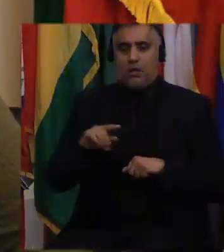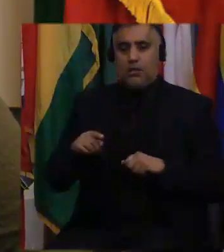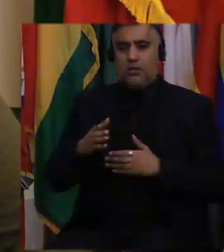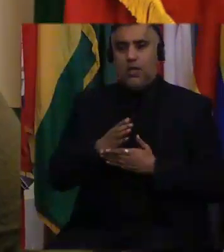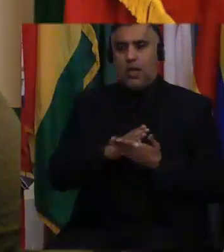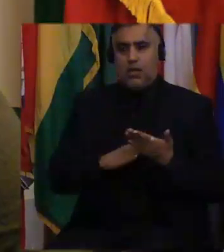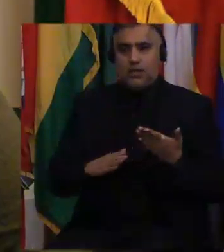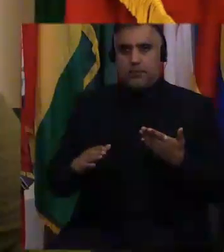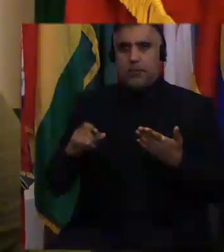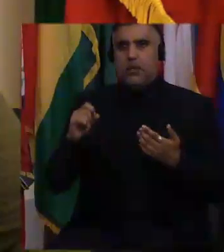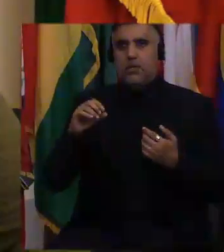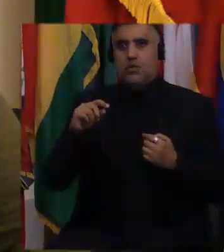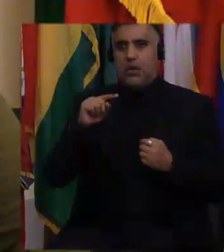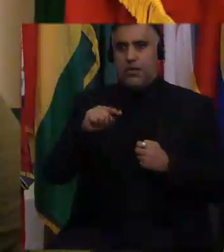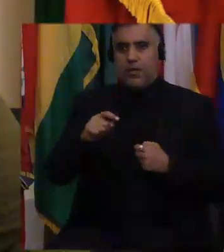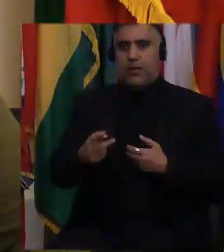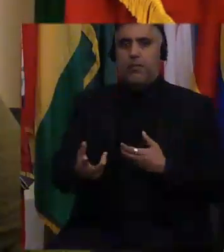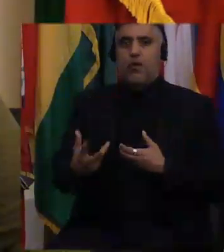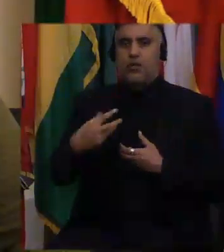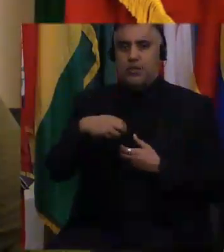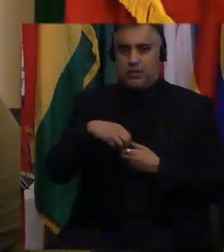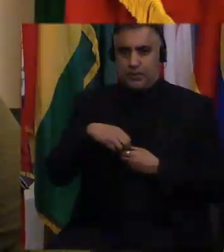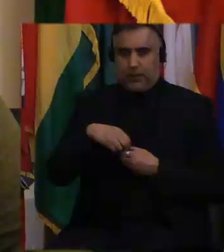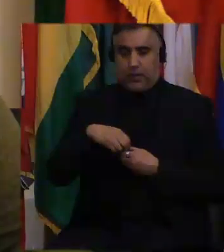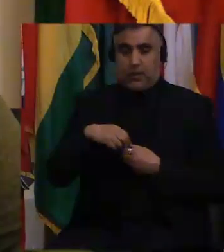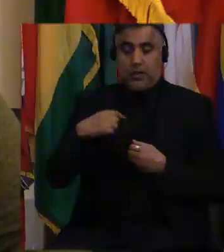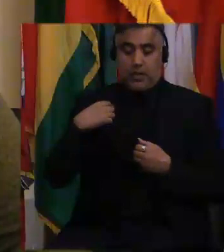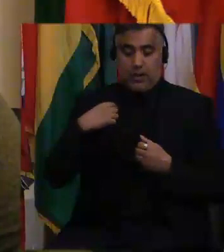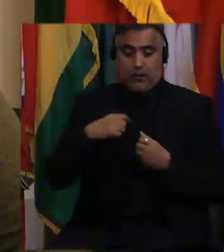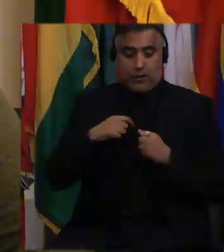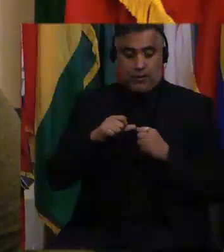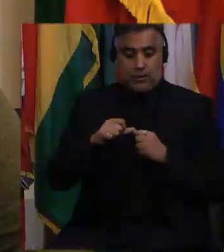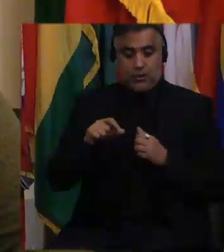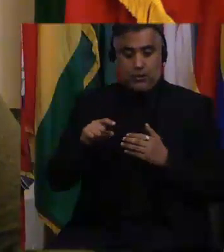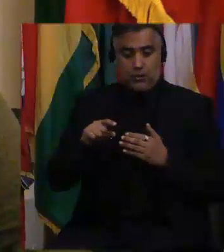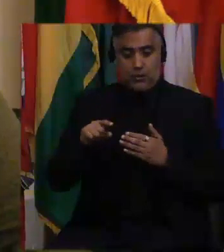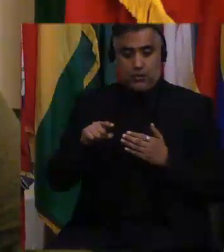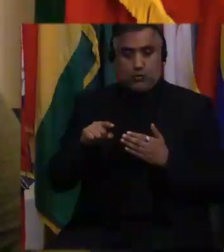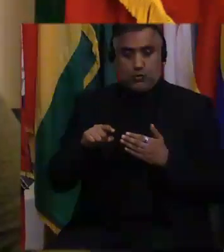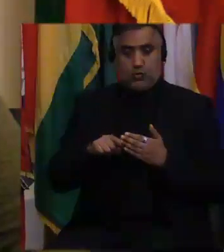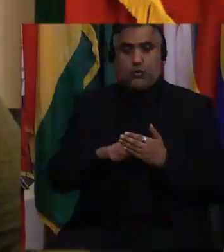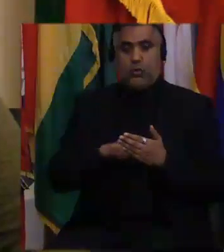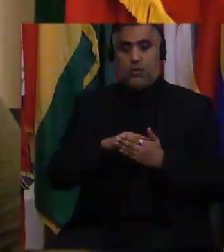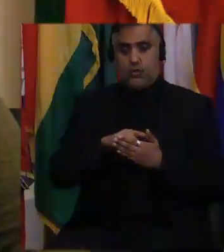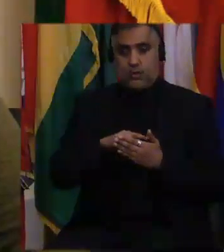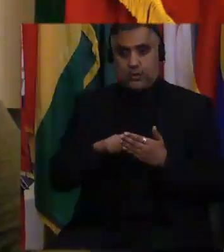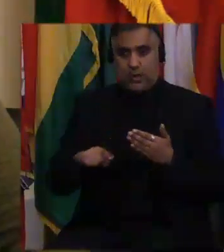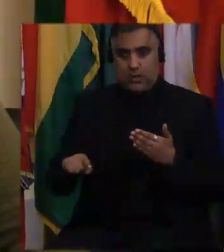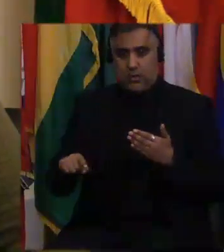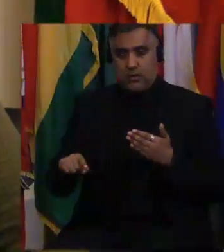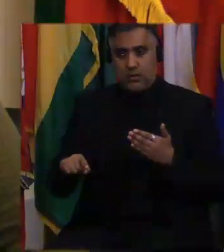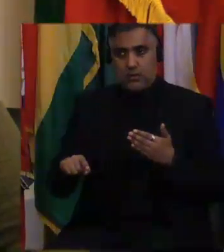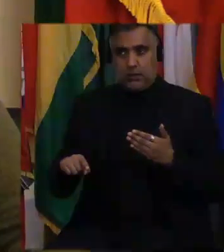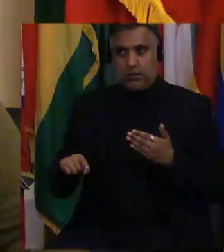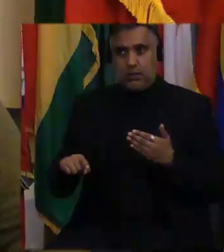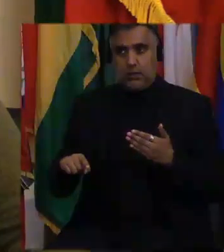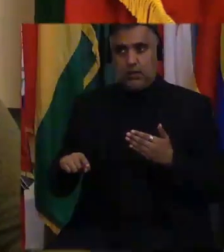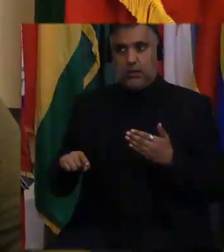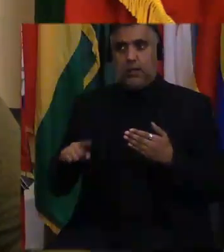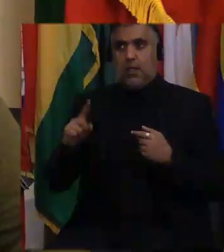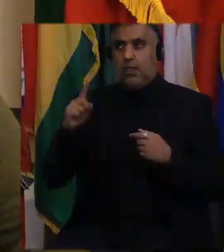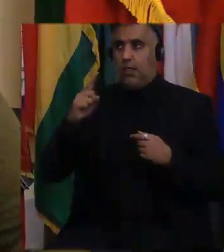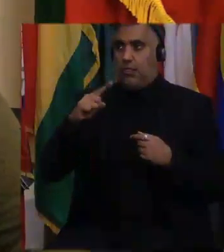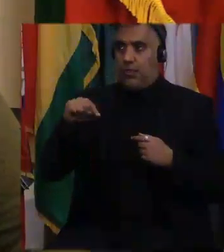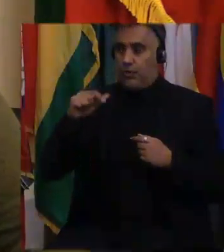de las mujeres. Porque si seguimos, o sea, criticando desde una cuestión muy simbólica las mismas mujeres a las otras mujeres que participan